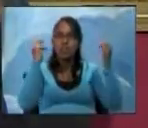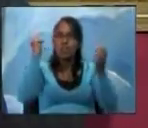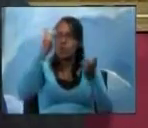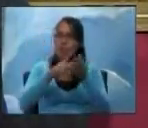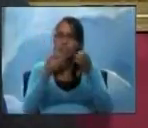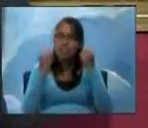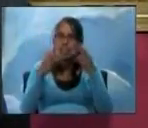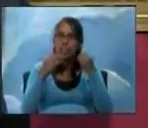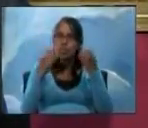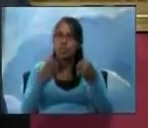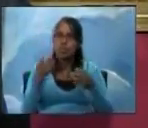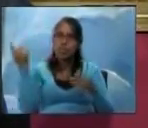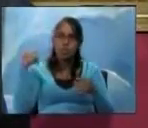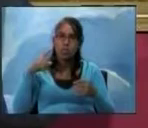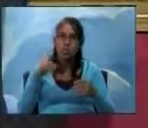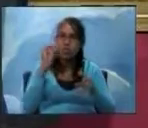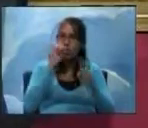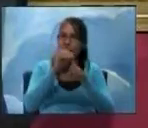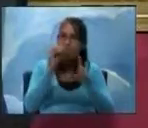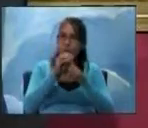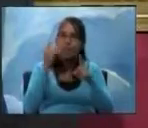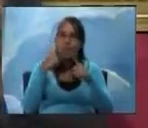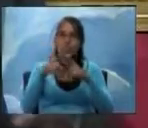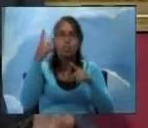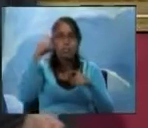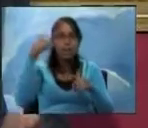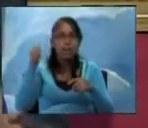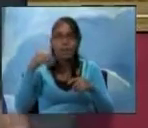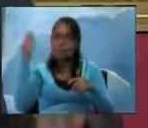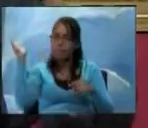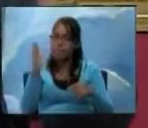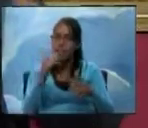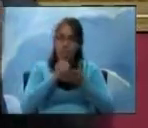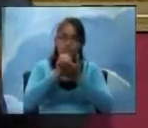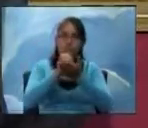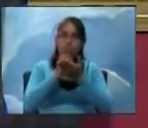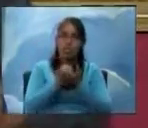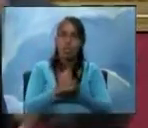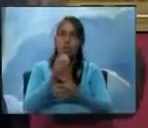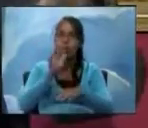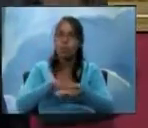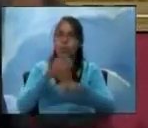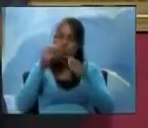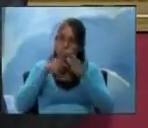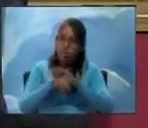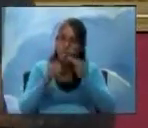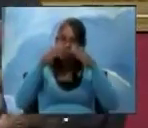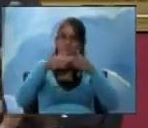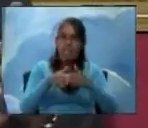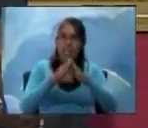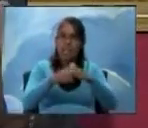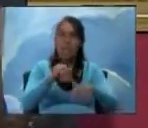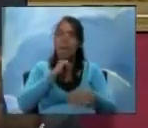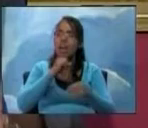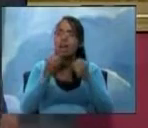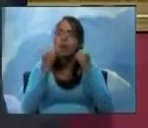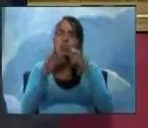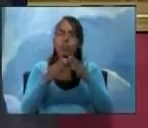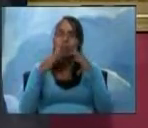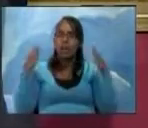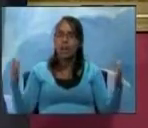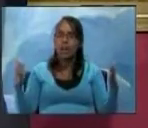tanto que tuvieron que llamar a otros para que viniera a ayudarle, porque se hundía la barca, era mucho esa gran